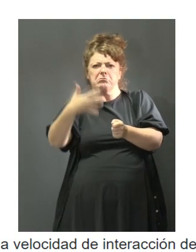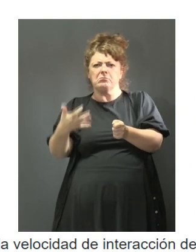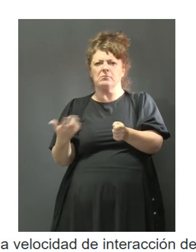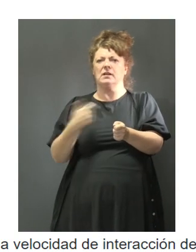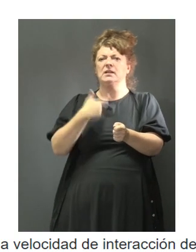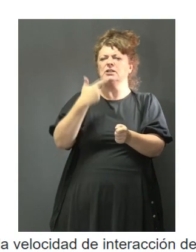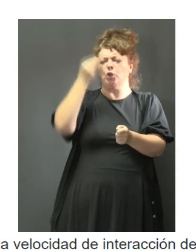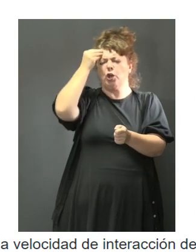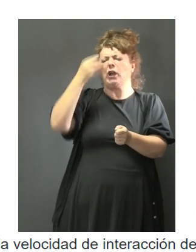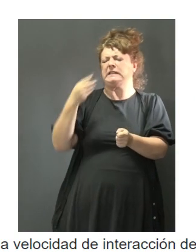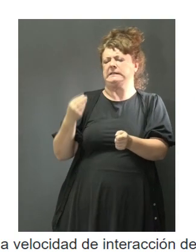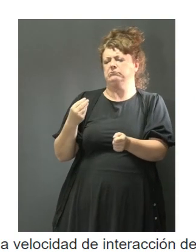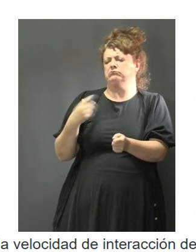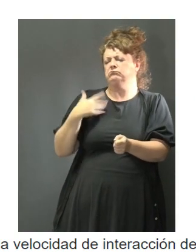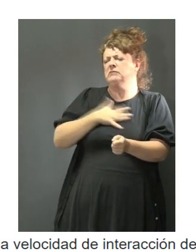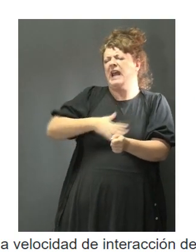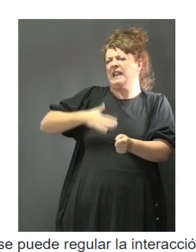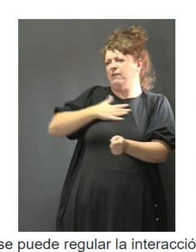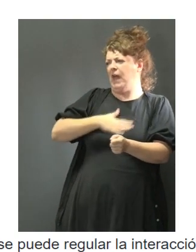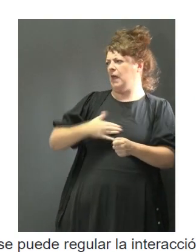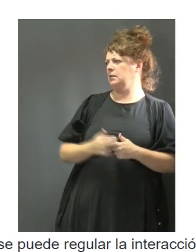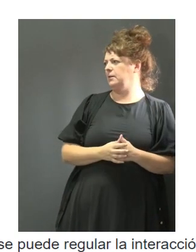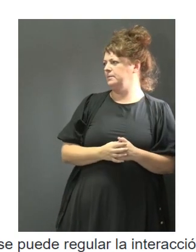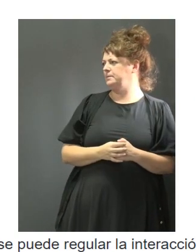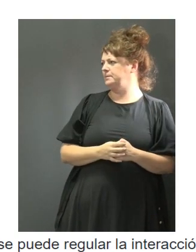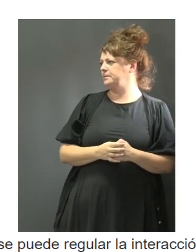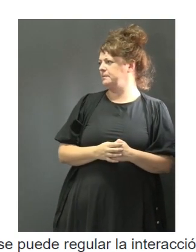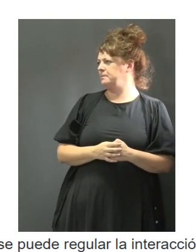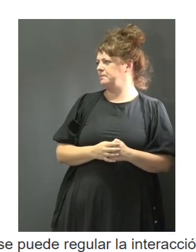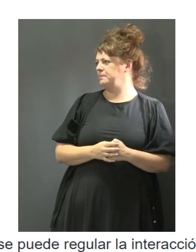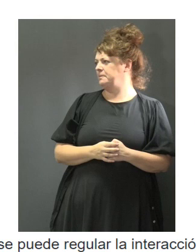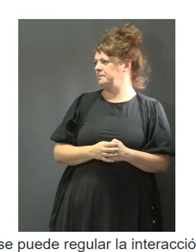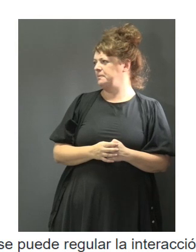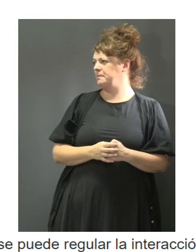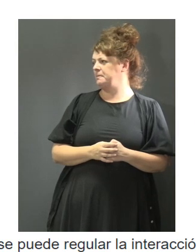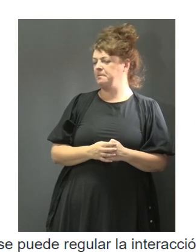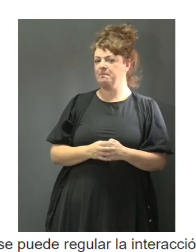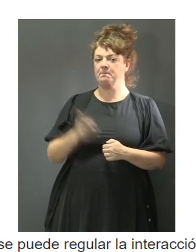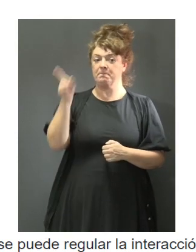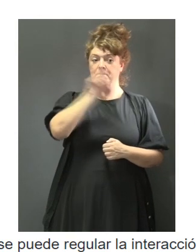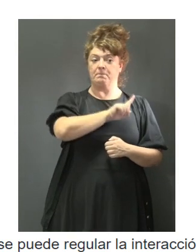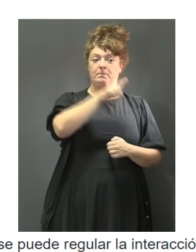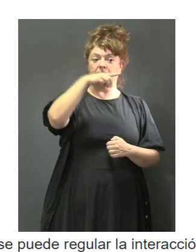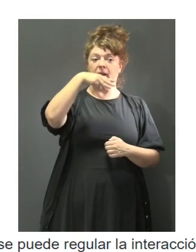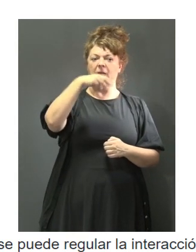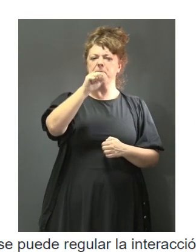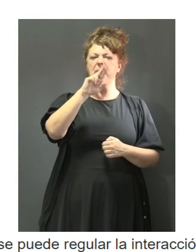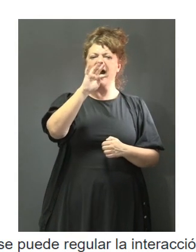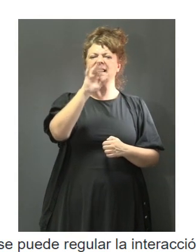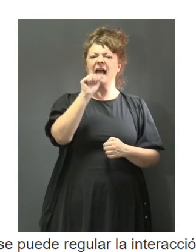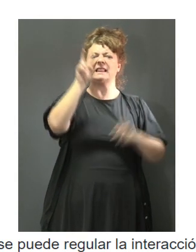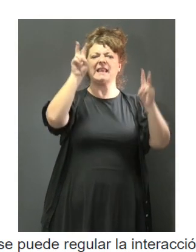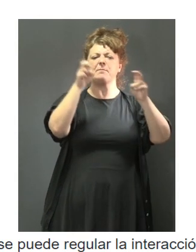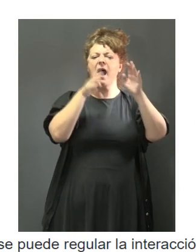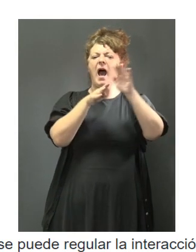muy gratificante. Efectivamente. Marta, siguiendo con el tema